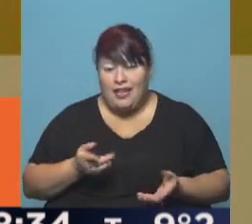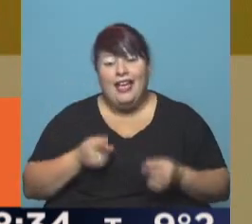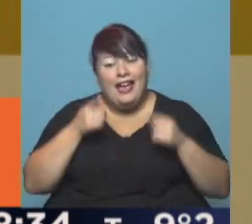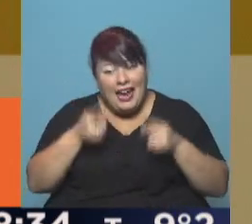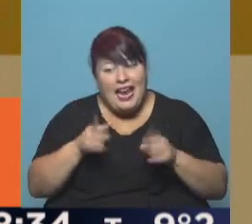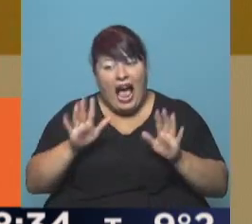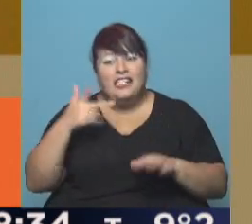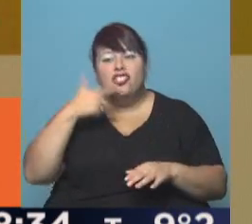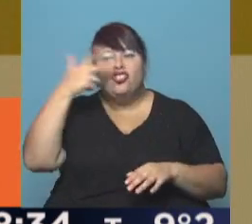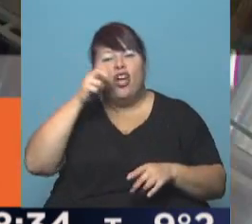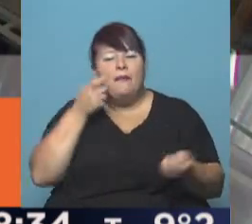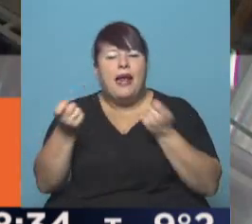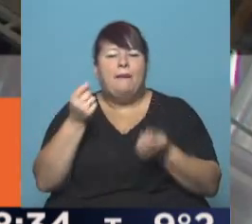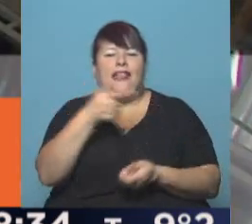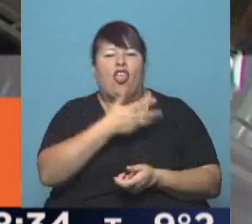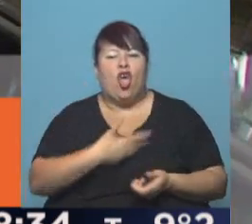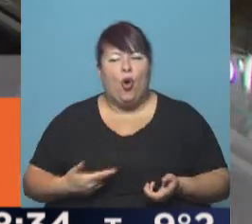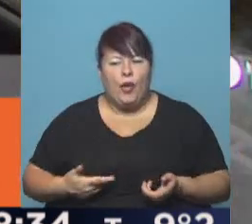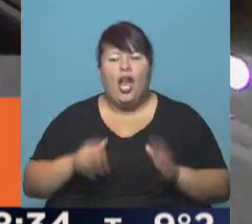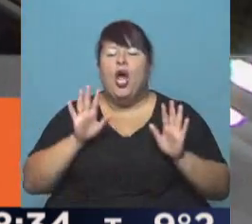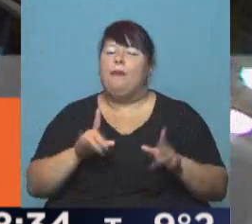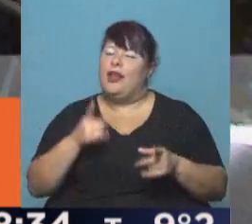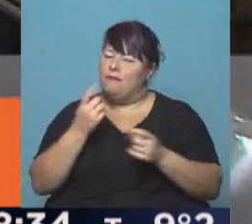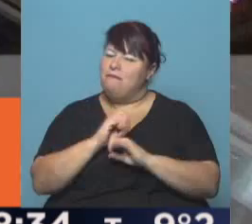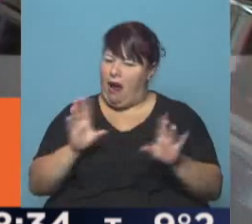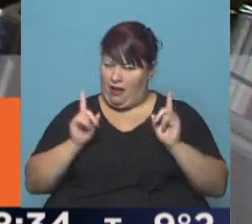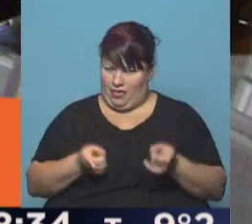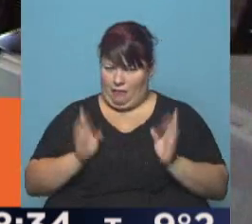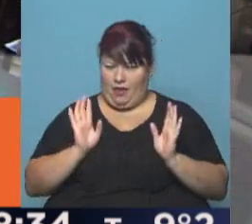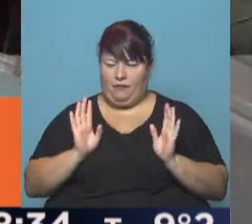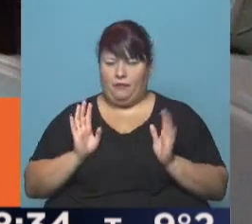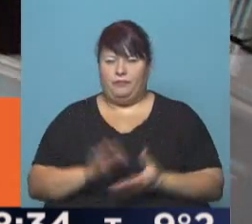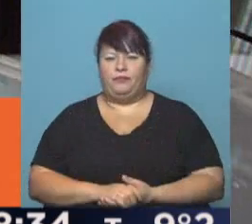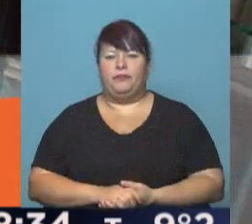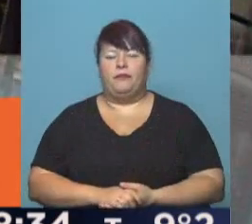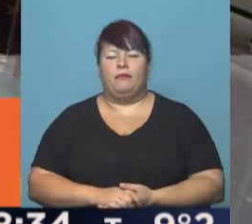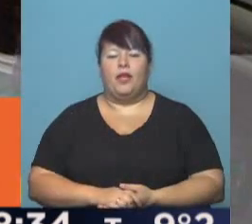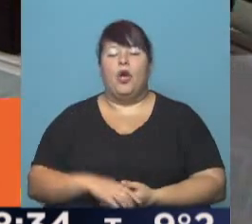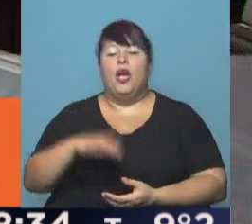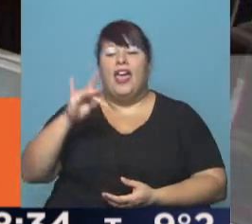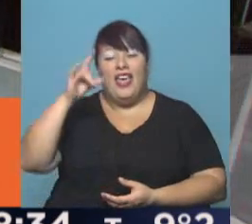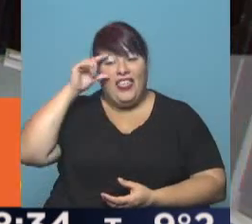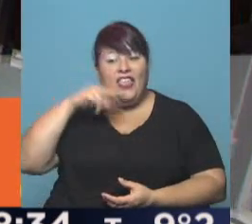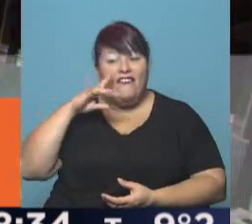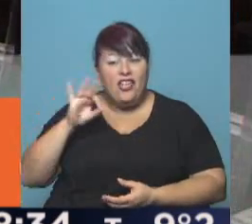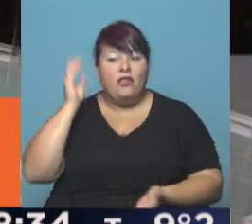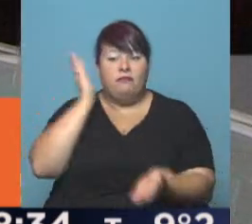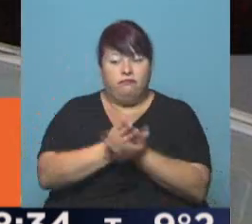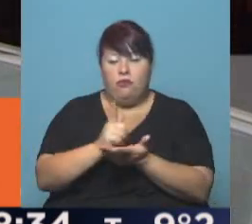eran los Joclender administrando fondos públicos. Pero hay una gran injusticia en esto. Julio De Vido tiene